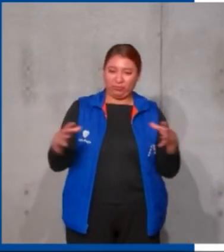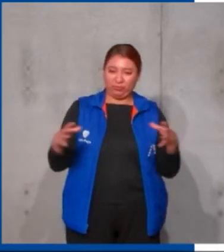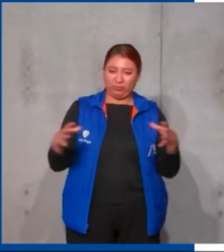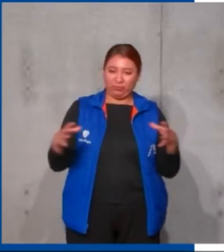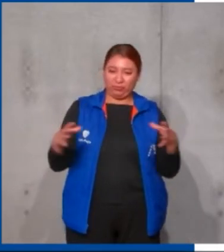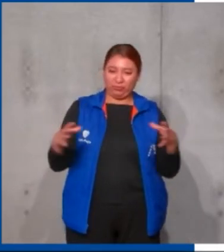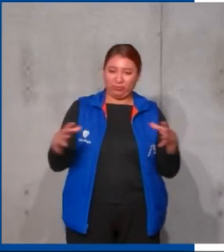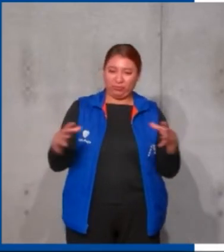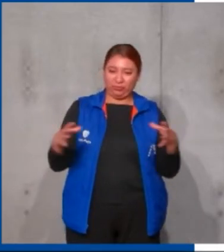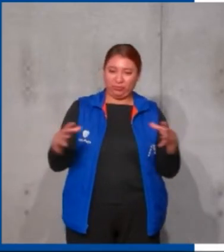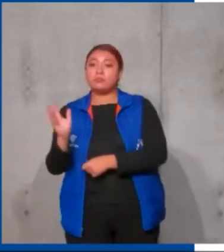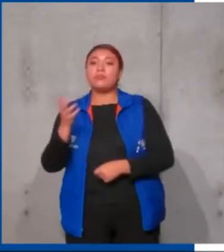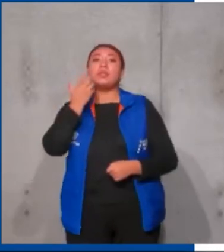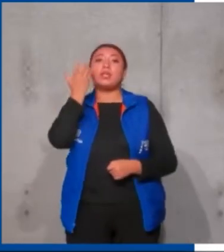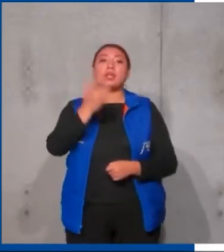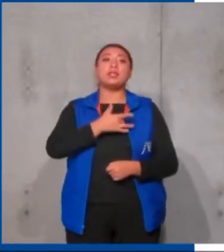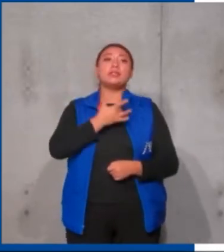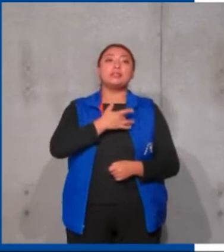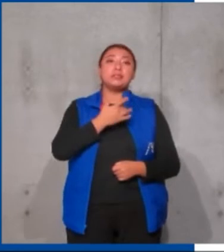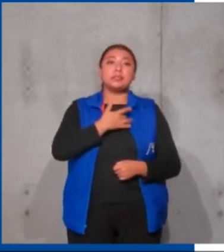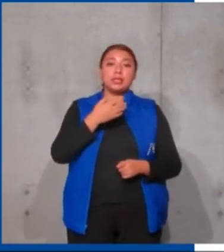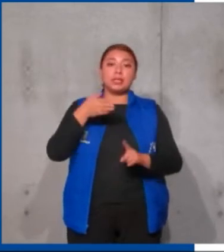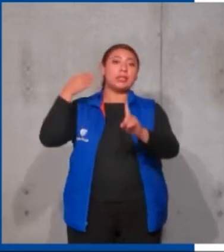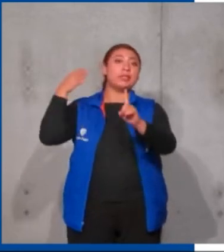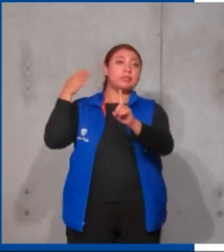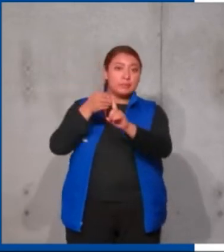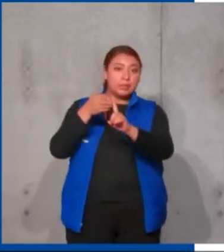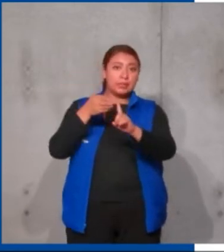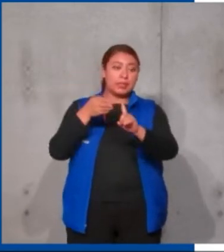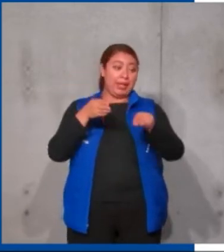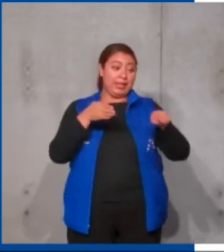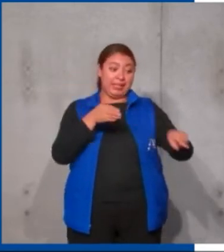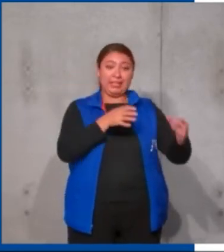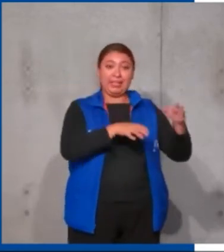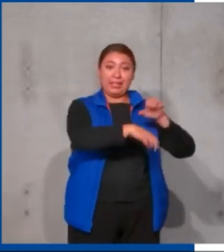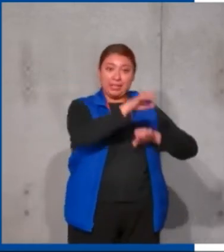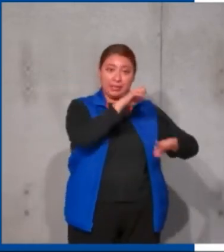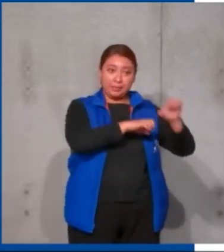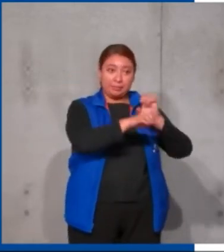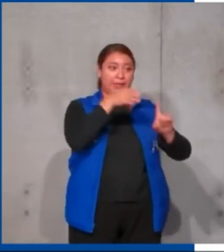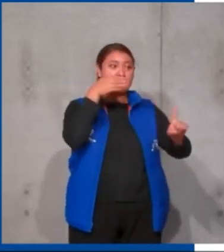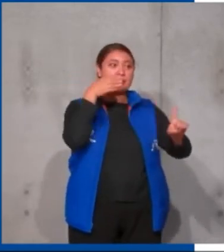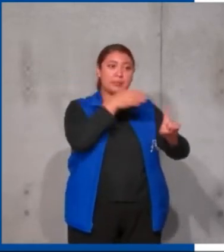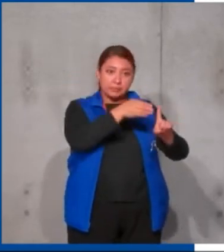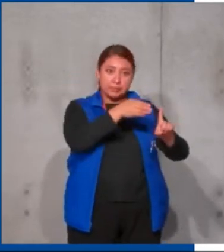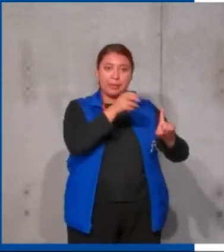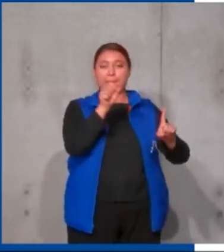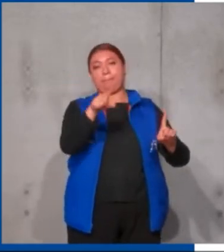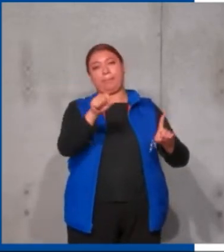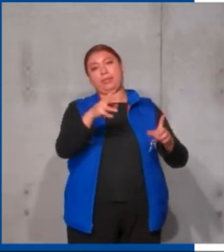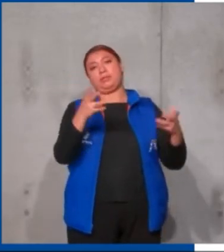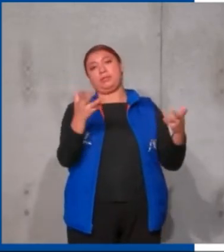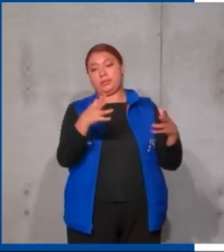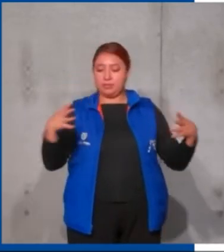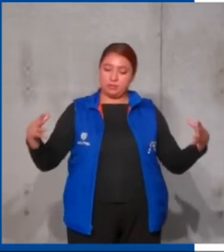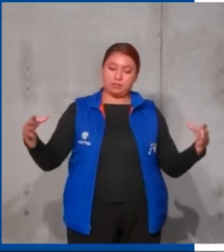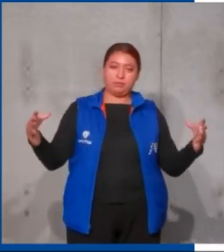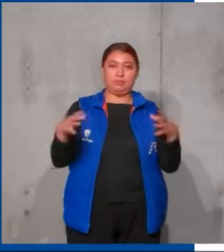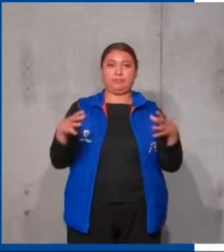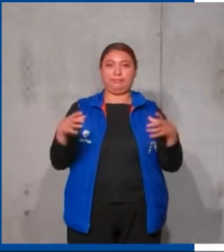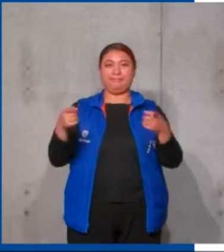nuestros grupos de interés. O sea, siempre hay que tomar en cuenta y hacer esta consulta con nuestros grupos de